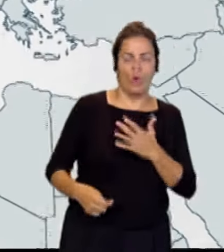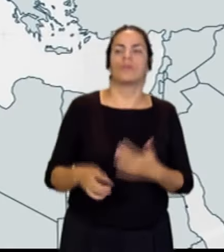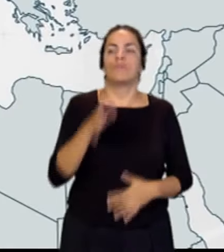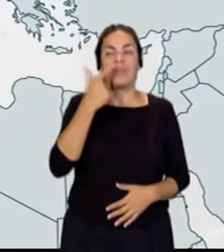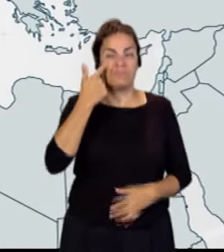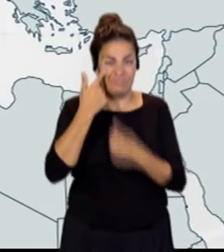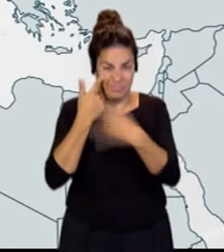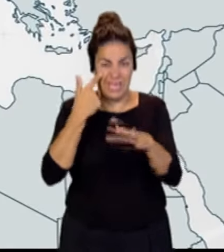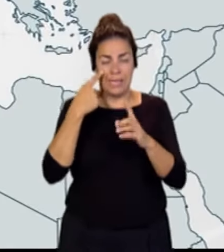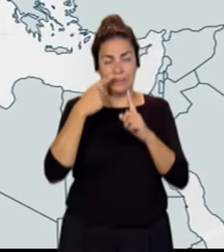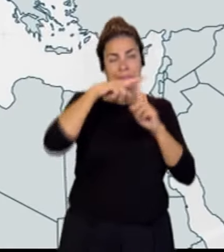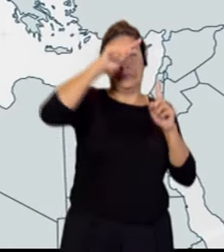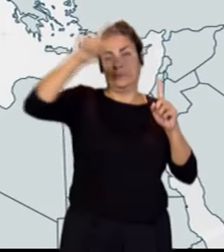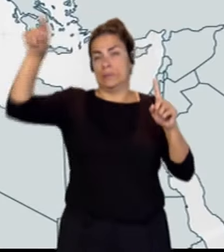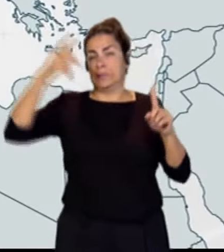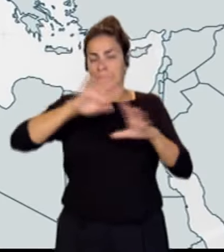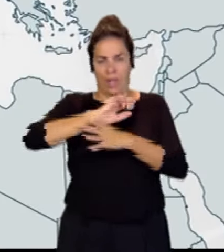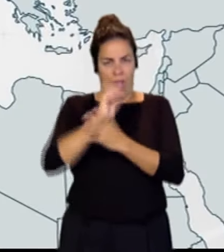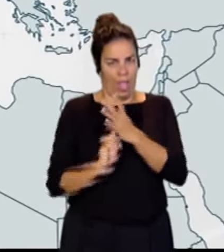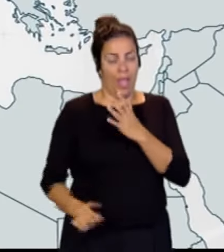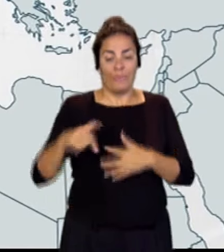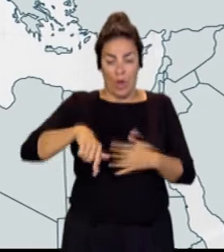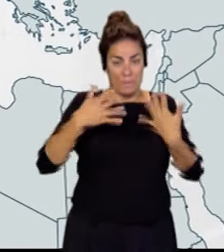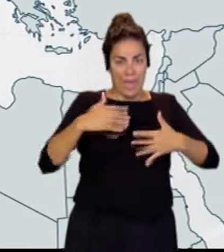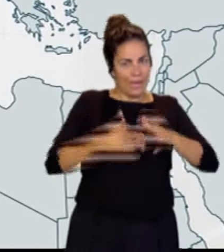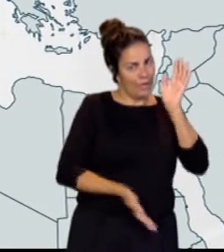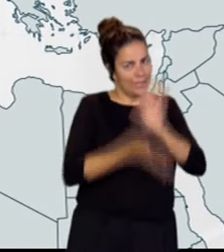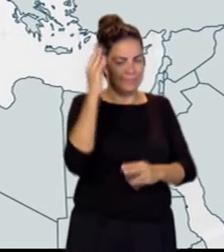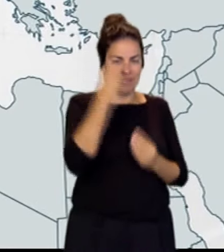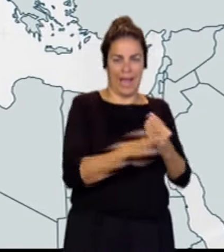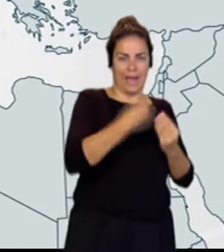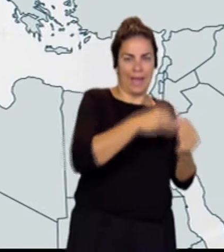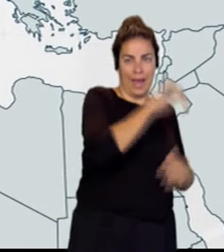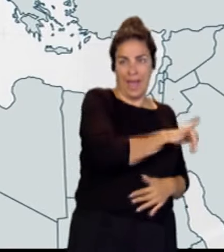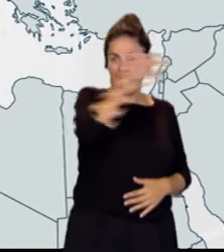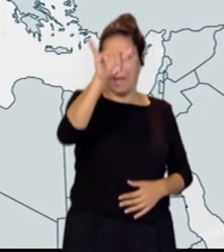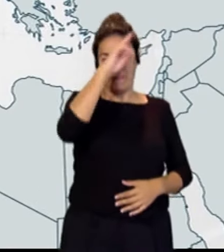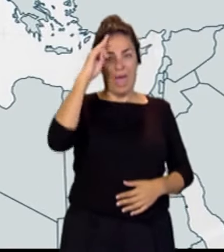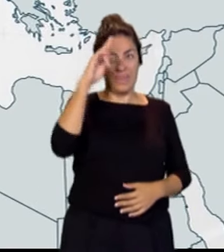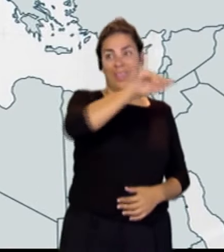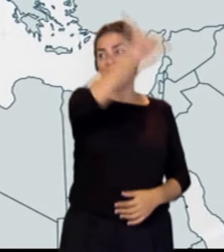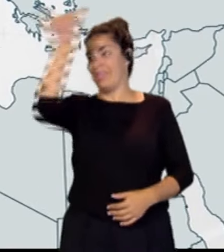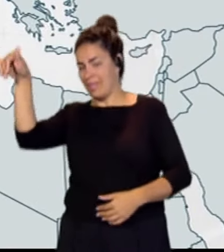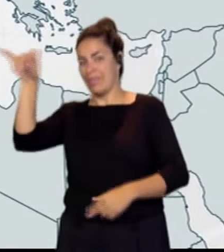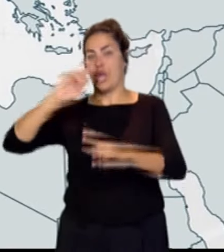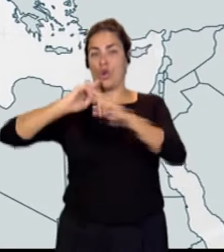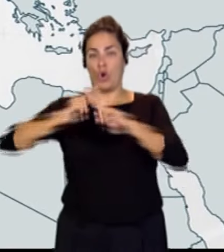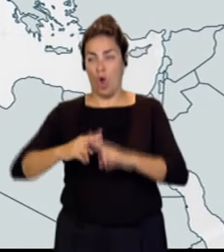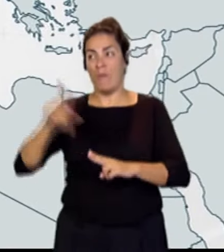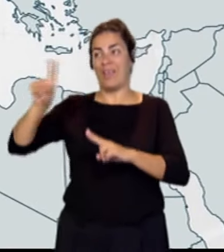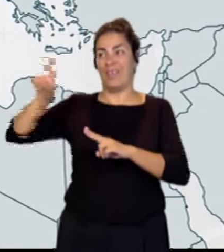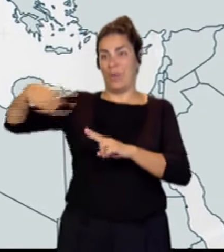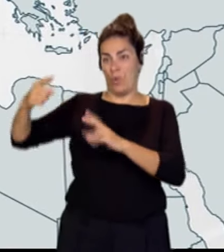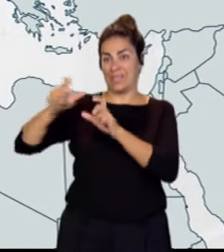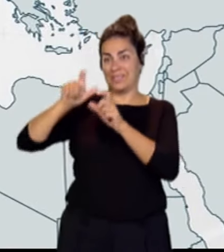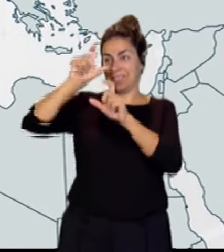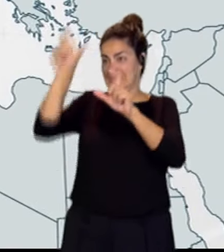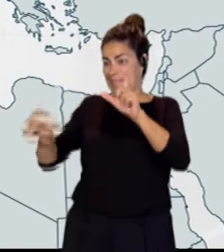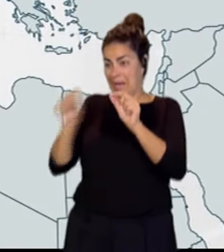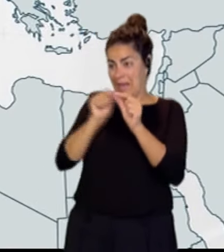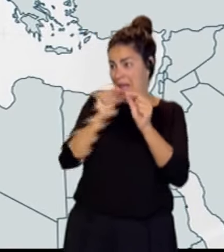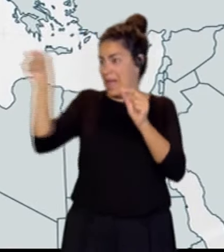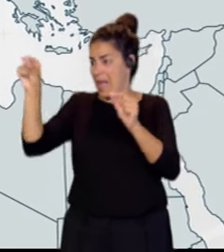extenuante periplo que les espera saldrán este miércoles desde gran canaria a Madrid de ahí a Roma y después más de 3 horas de guagua para cruzar de